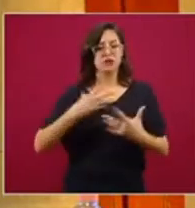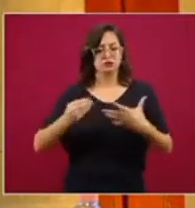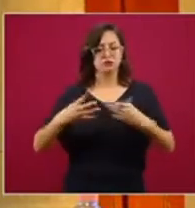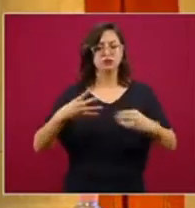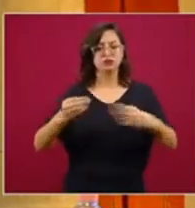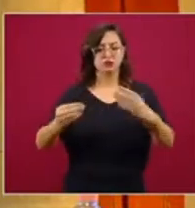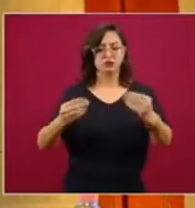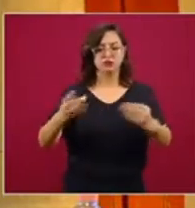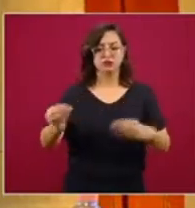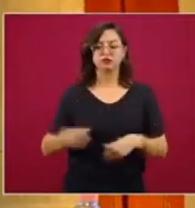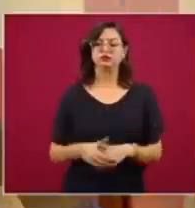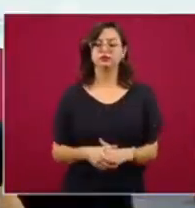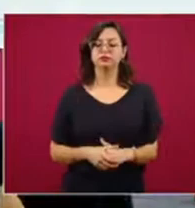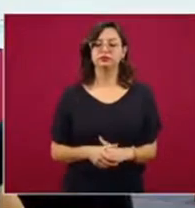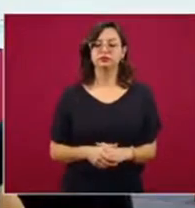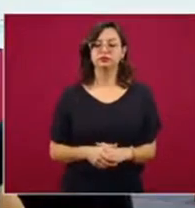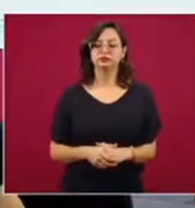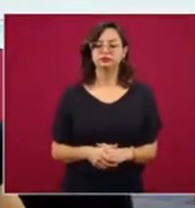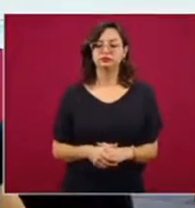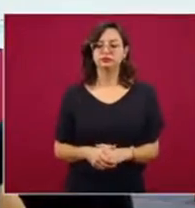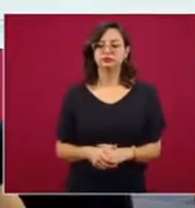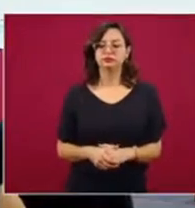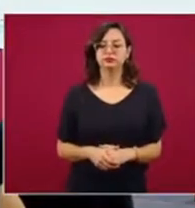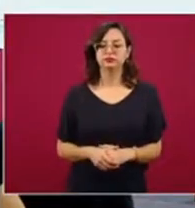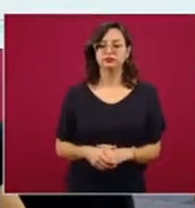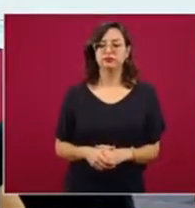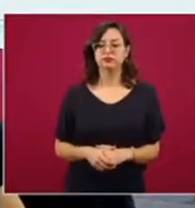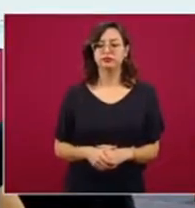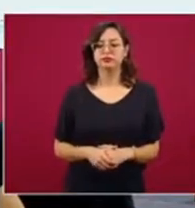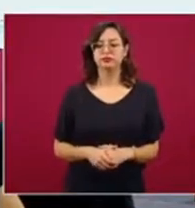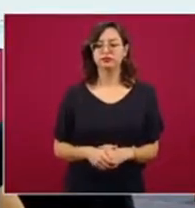se registran y se presentan. La siguiente.